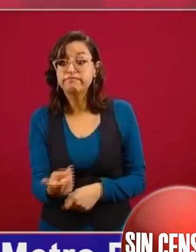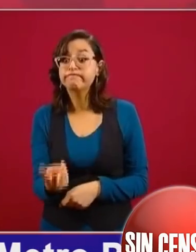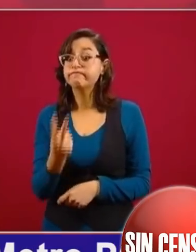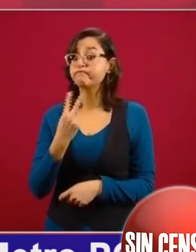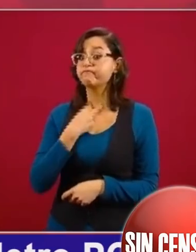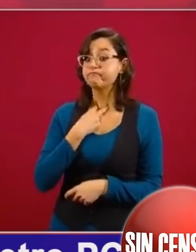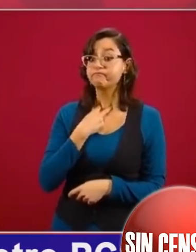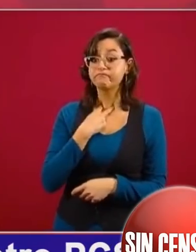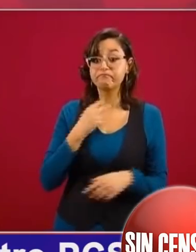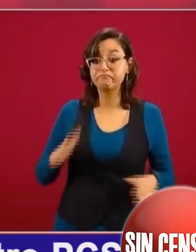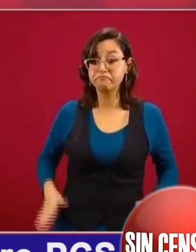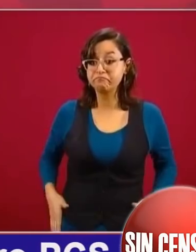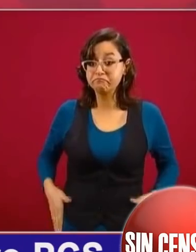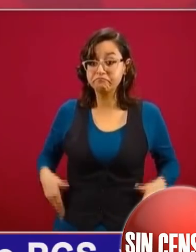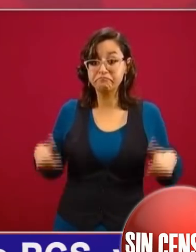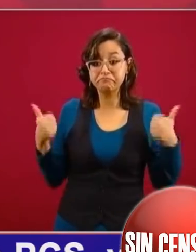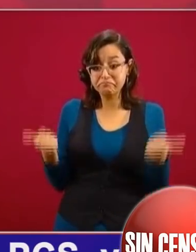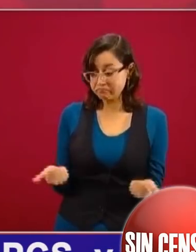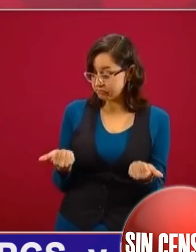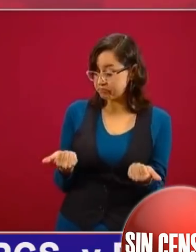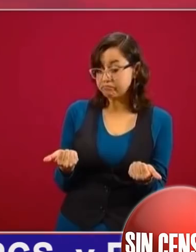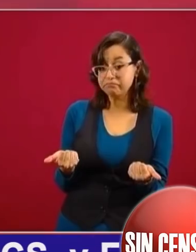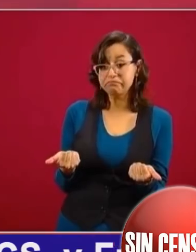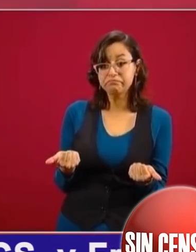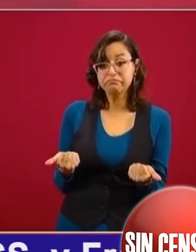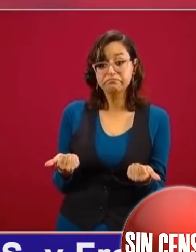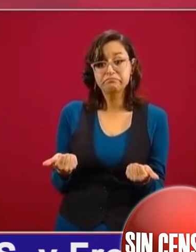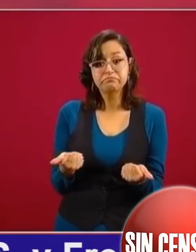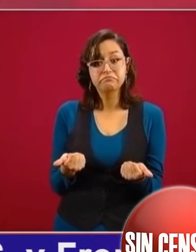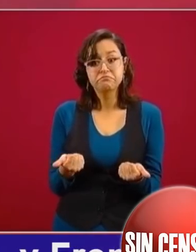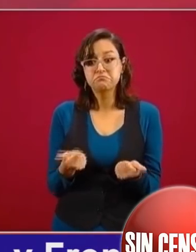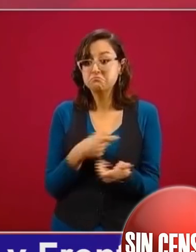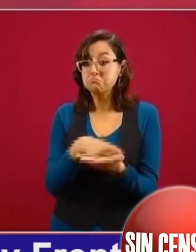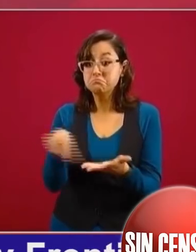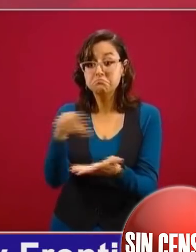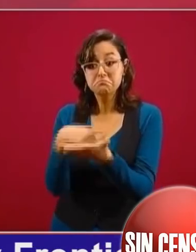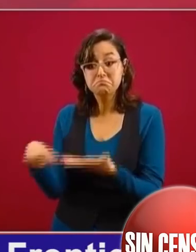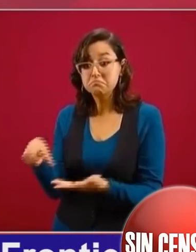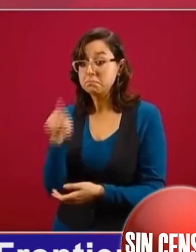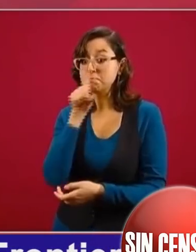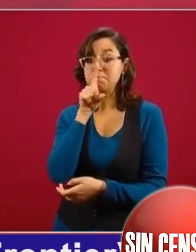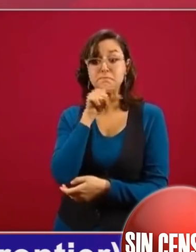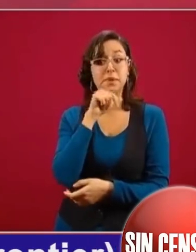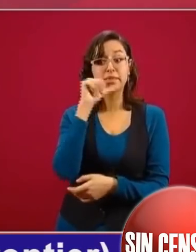para comprar nada, que no haya consumo.